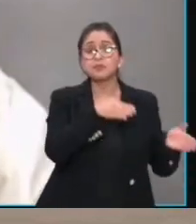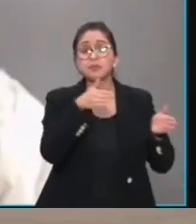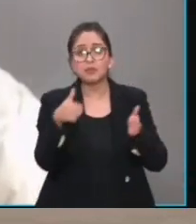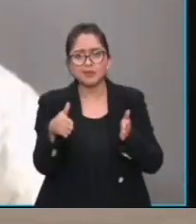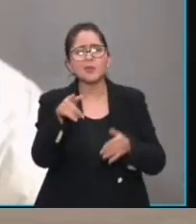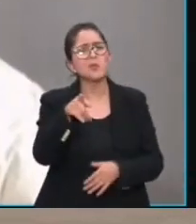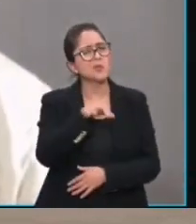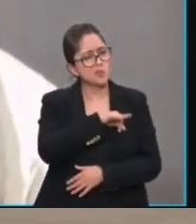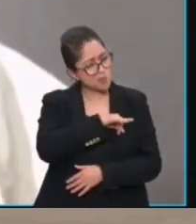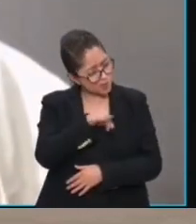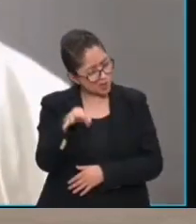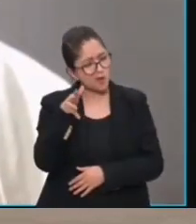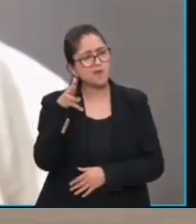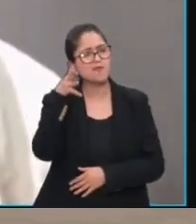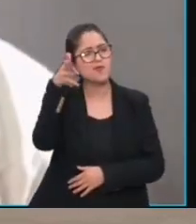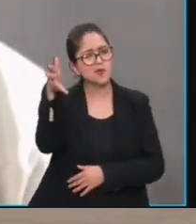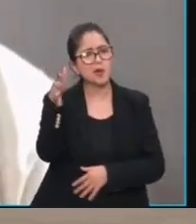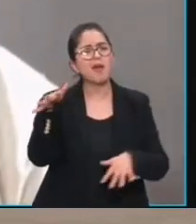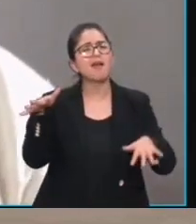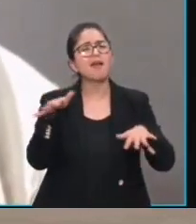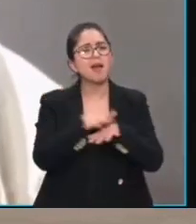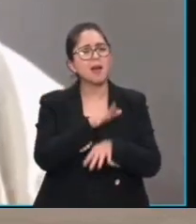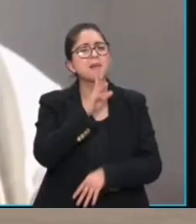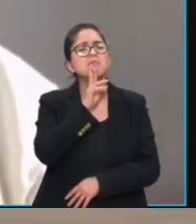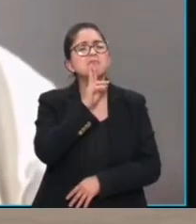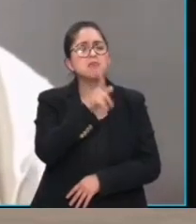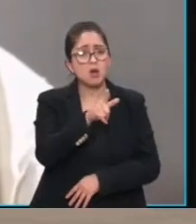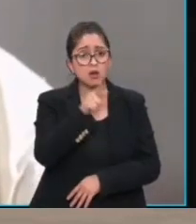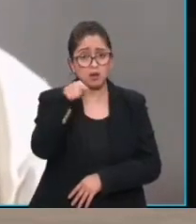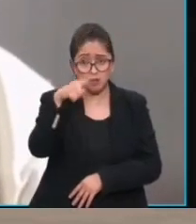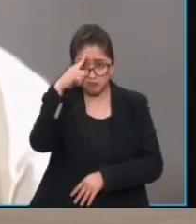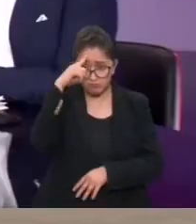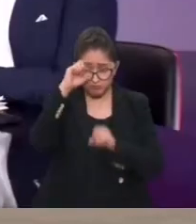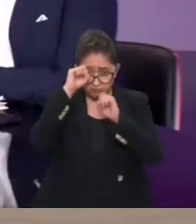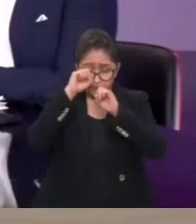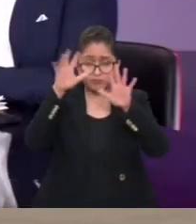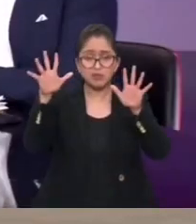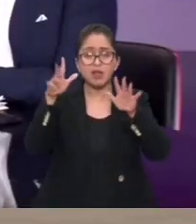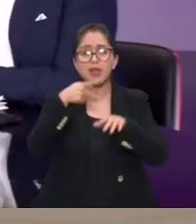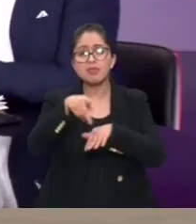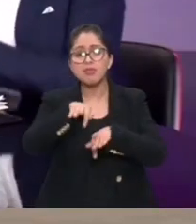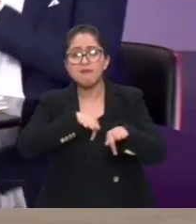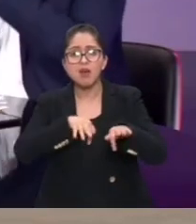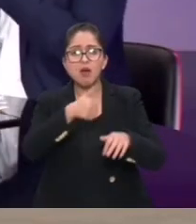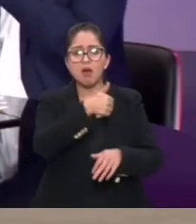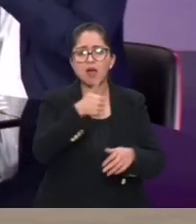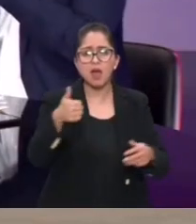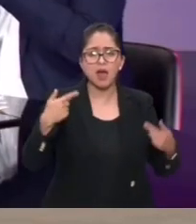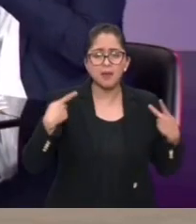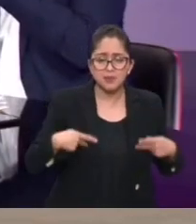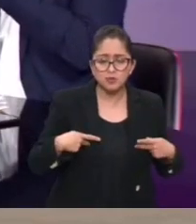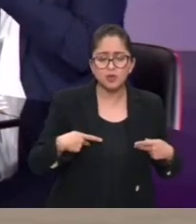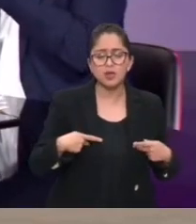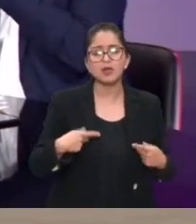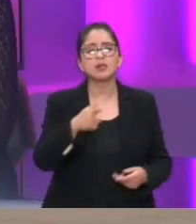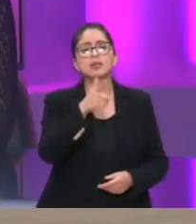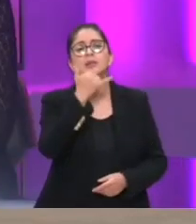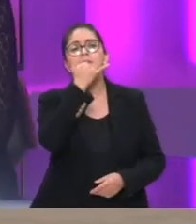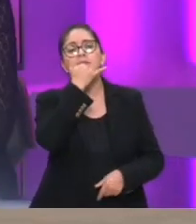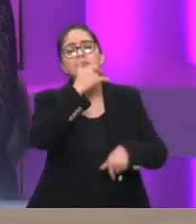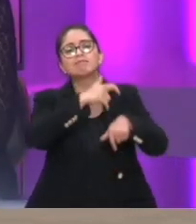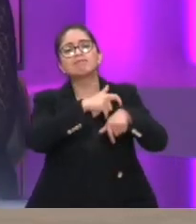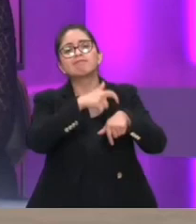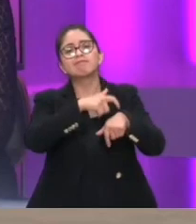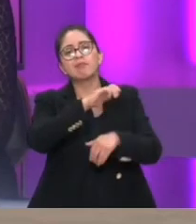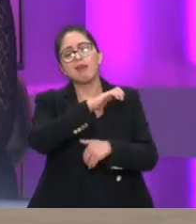del túnel, amigas, amigos. El conocimiento, el gracias, trabajo humanista, Rodolfo. El espíritu. Se nos acabó el minuto, pero le